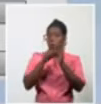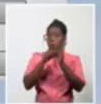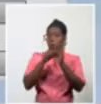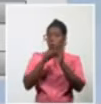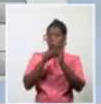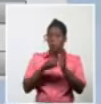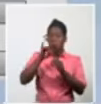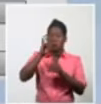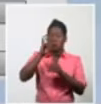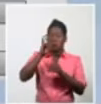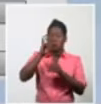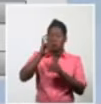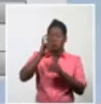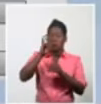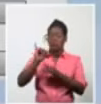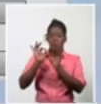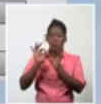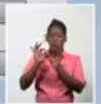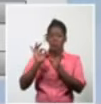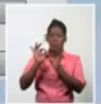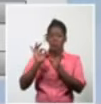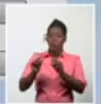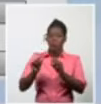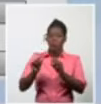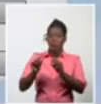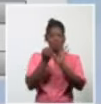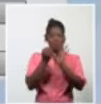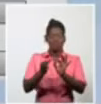2.916.500 casos confirmados,